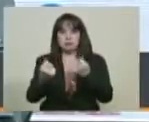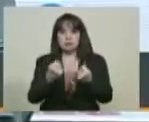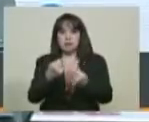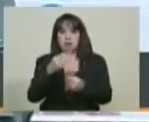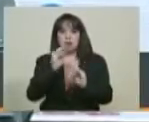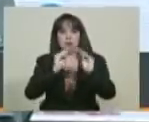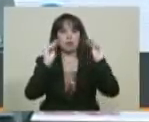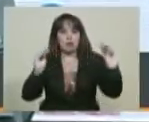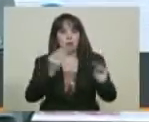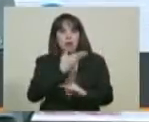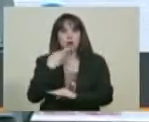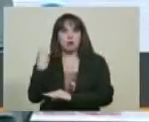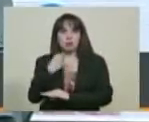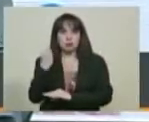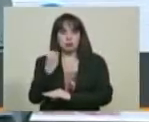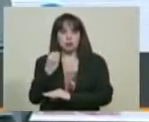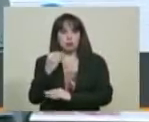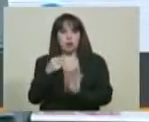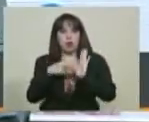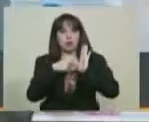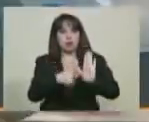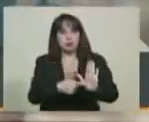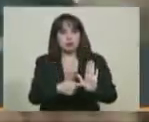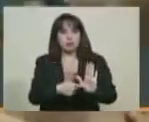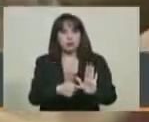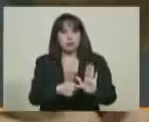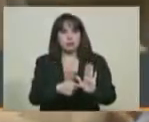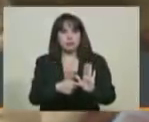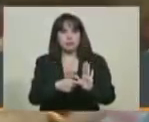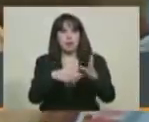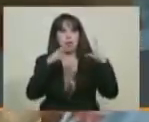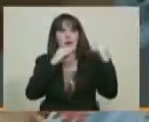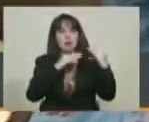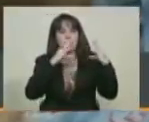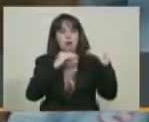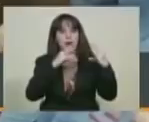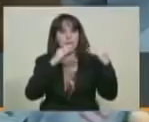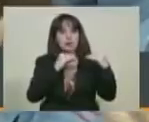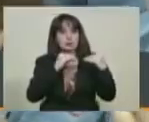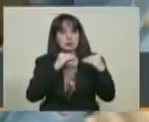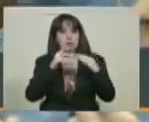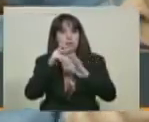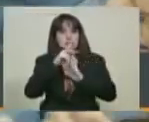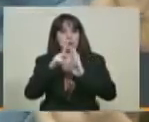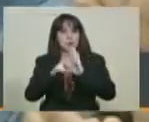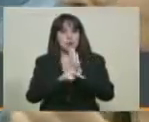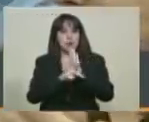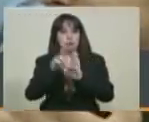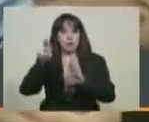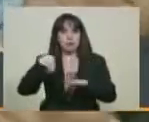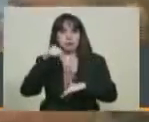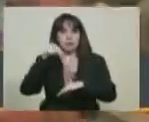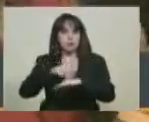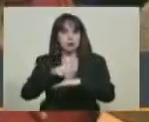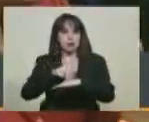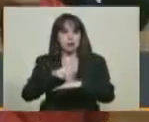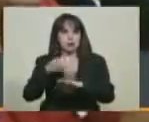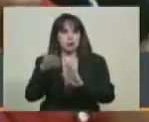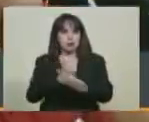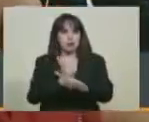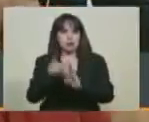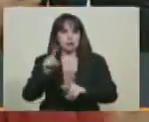juventud a ser protagonista de esa esperanza, de ese programa de recuperación, de crecimiento, de